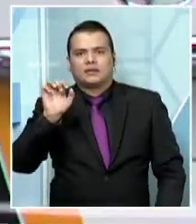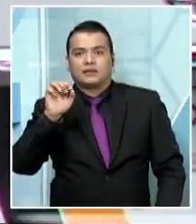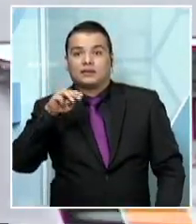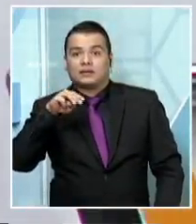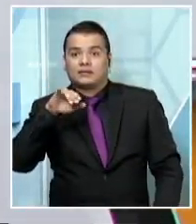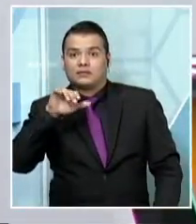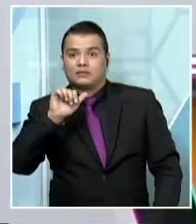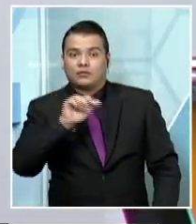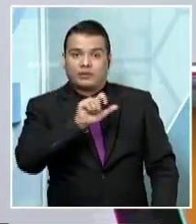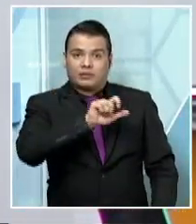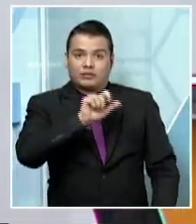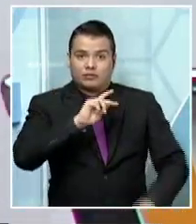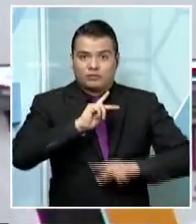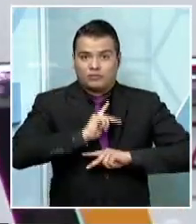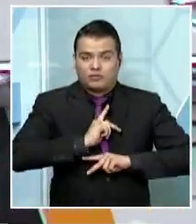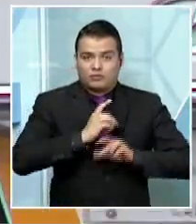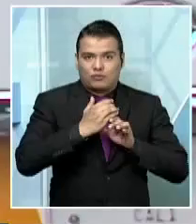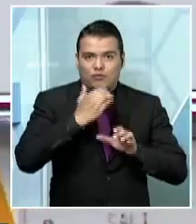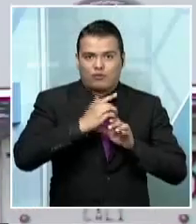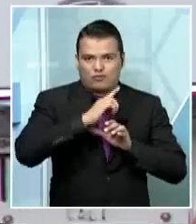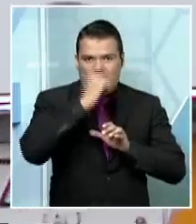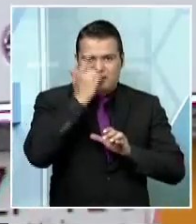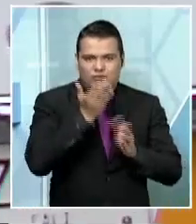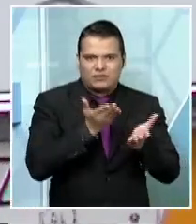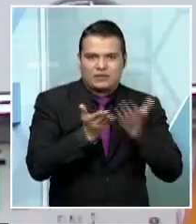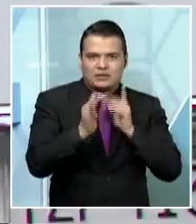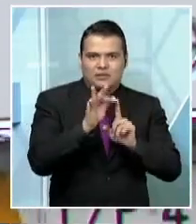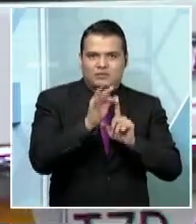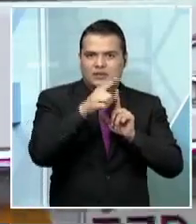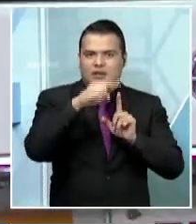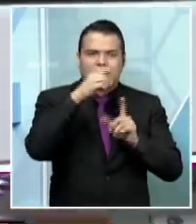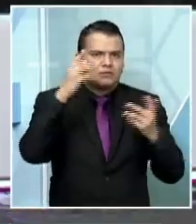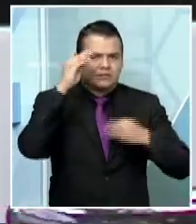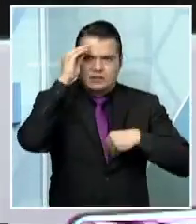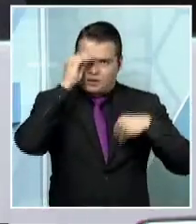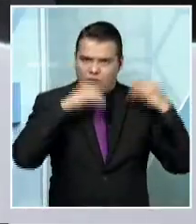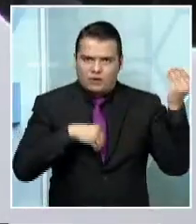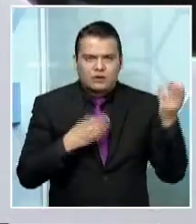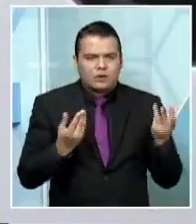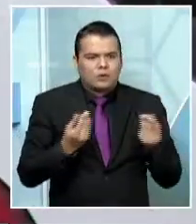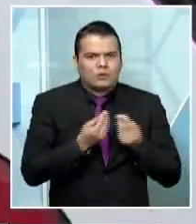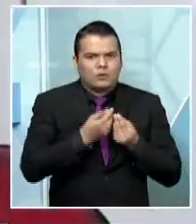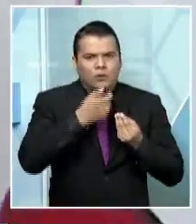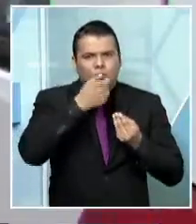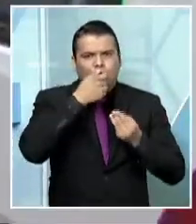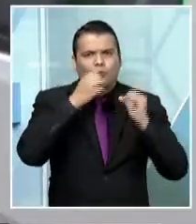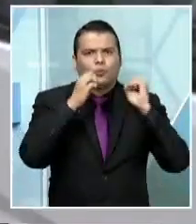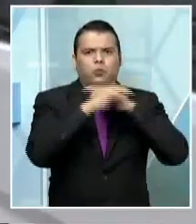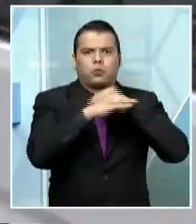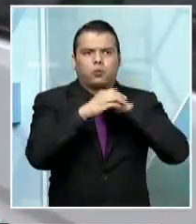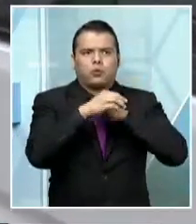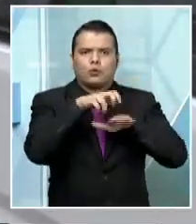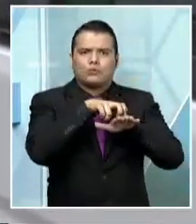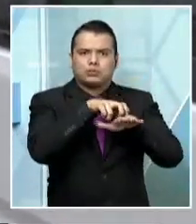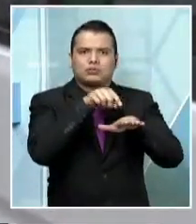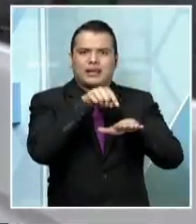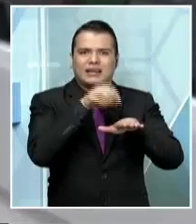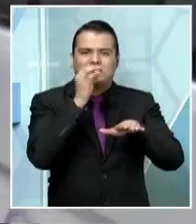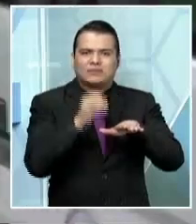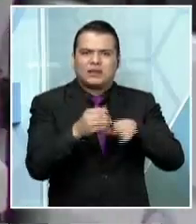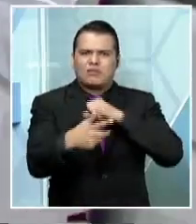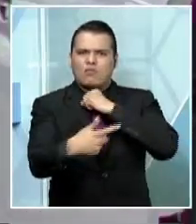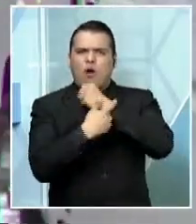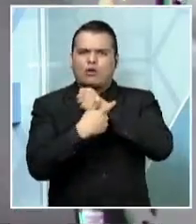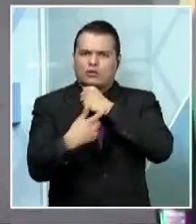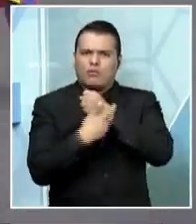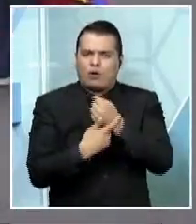de buses de servicio especial. Dicen que no aguantan más los abusos que tiene la autoridad de tránsito contra este servicio especial. Están